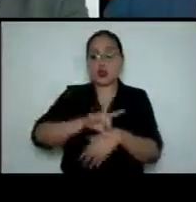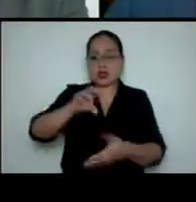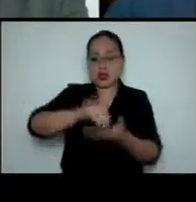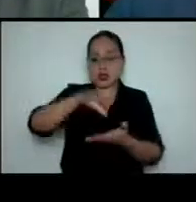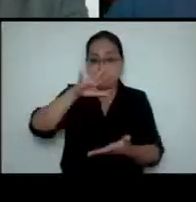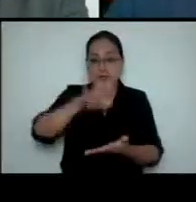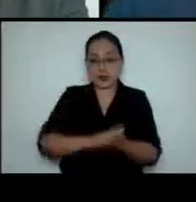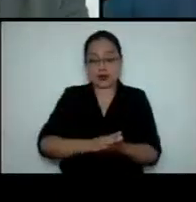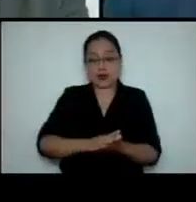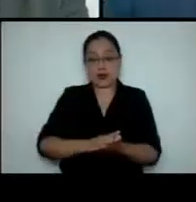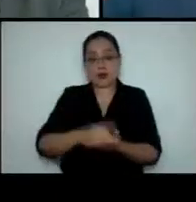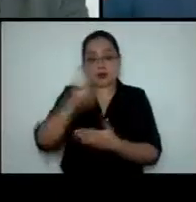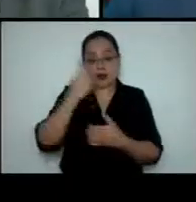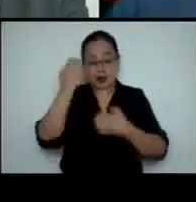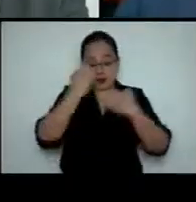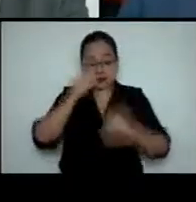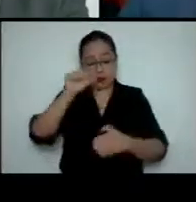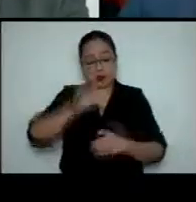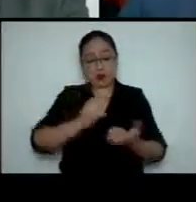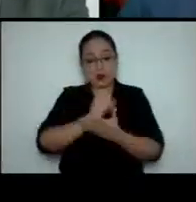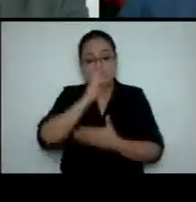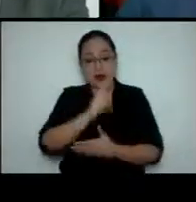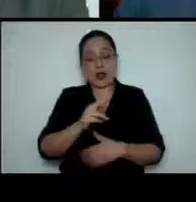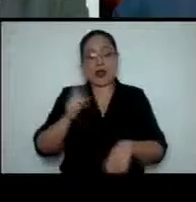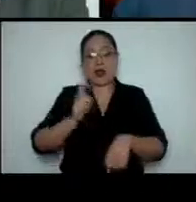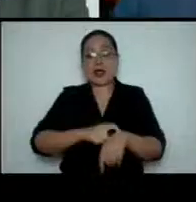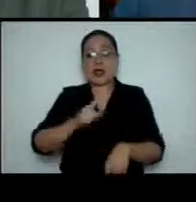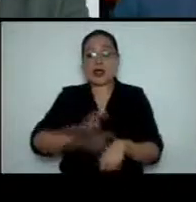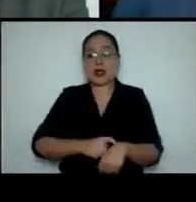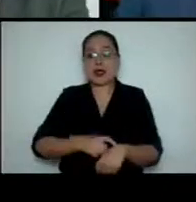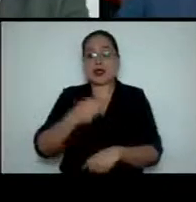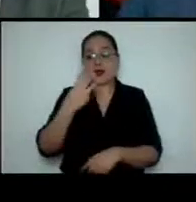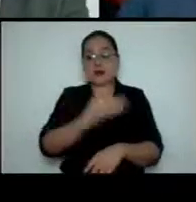objeto de estudio en esta sesión pública, siendo